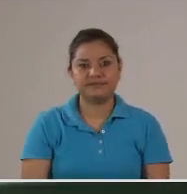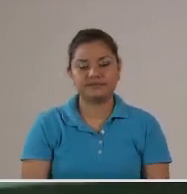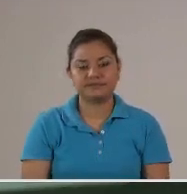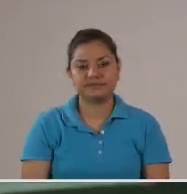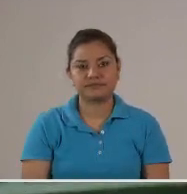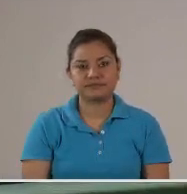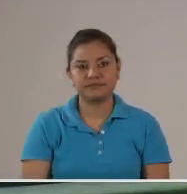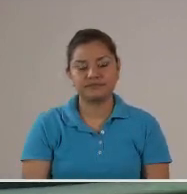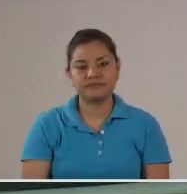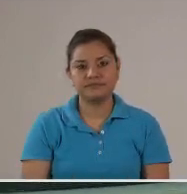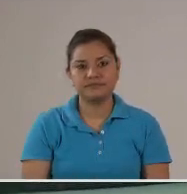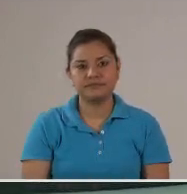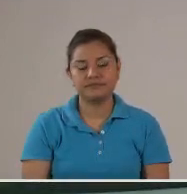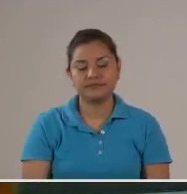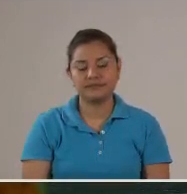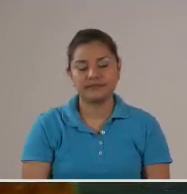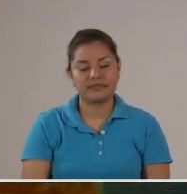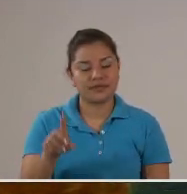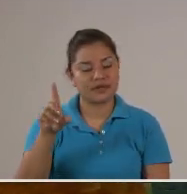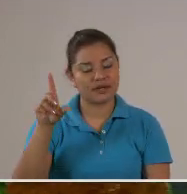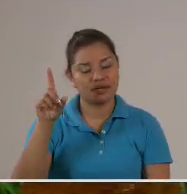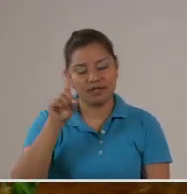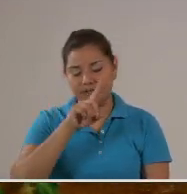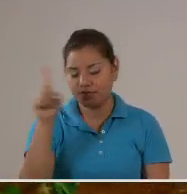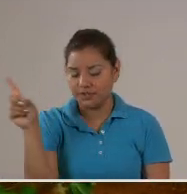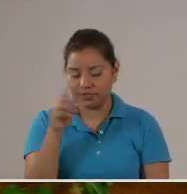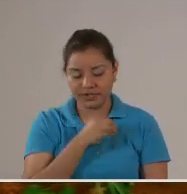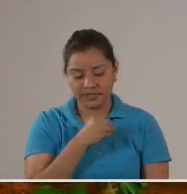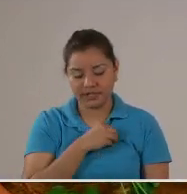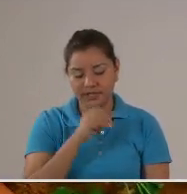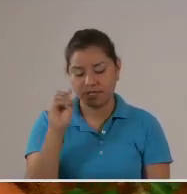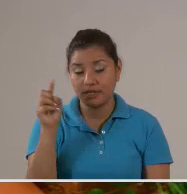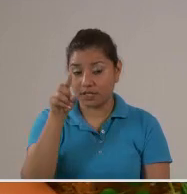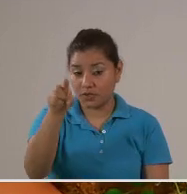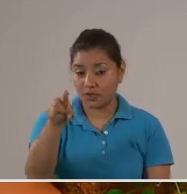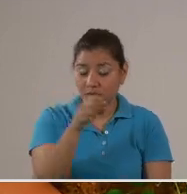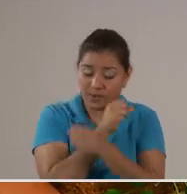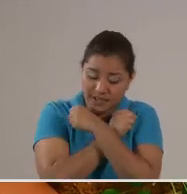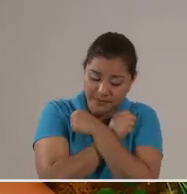destruir él no quiere que tú ames al que estás sent la Part